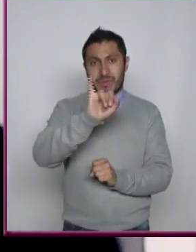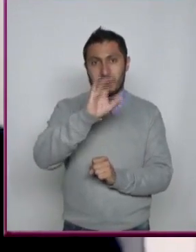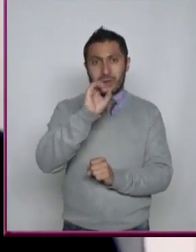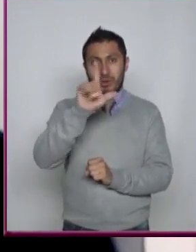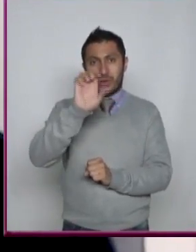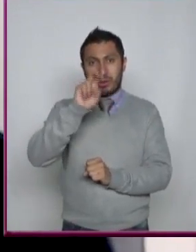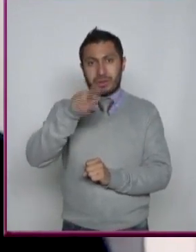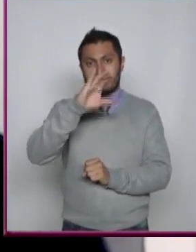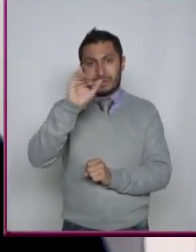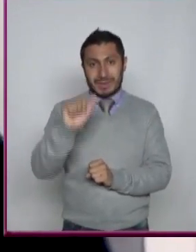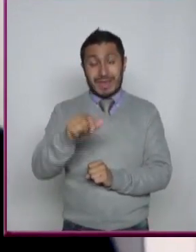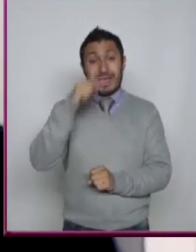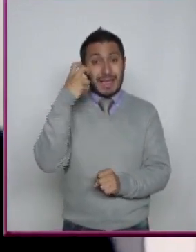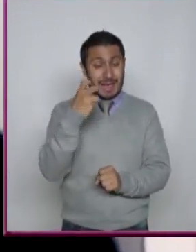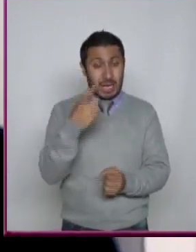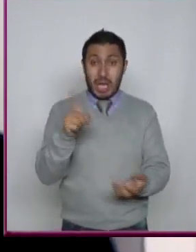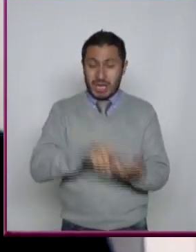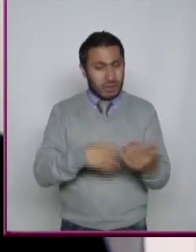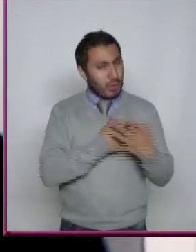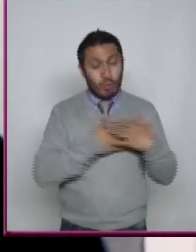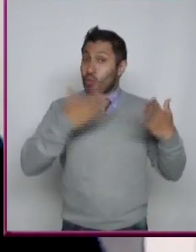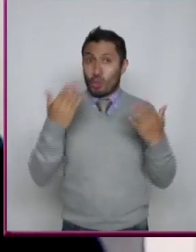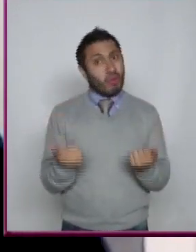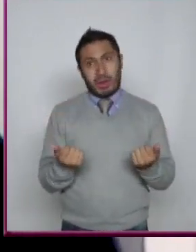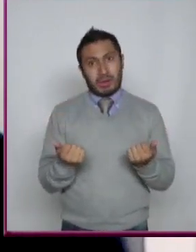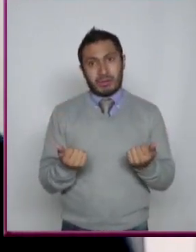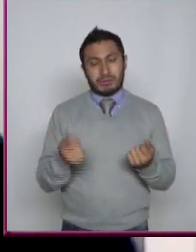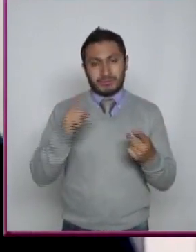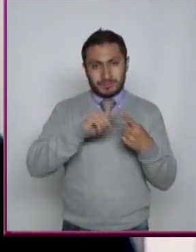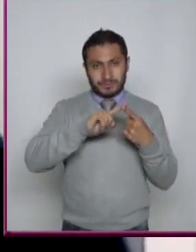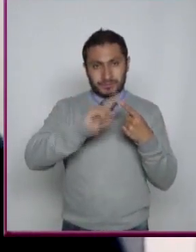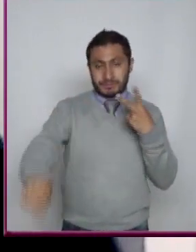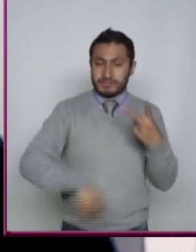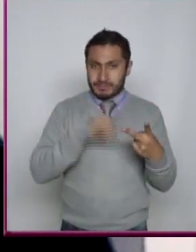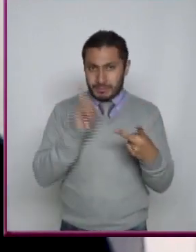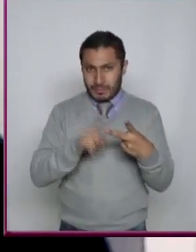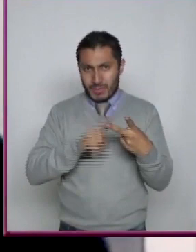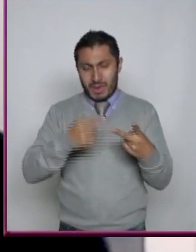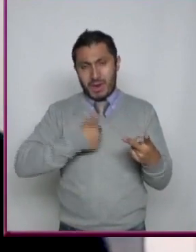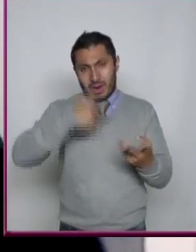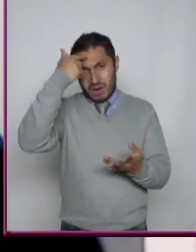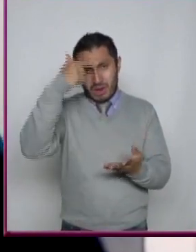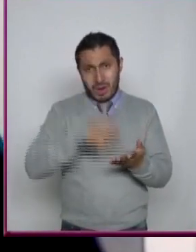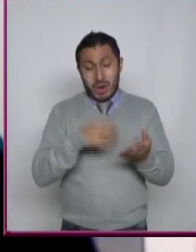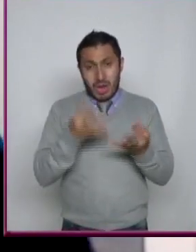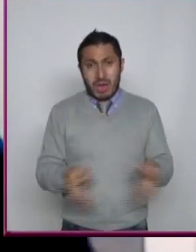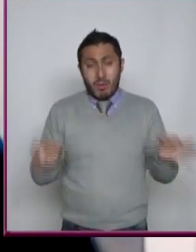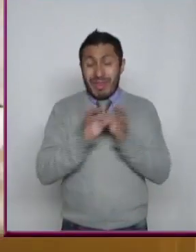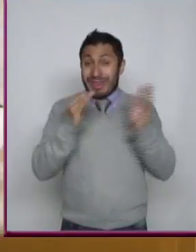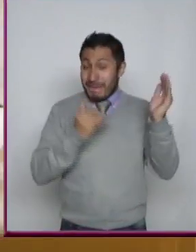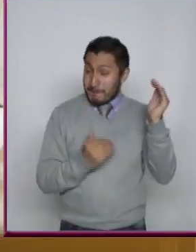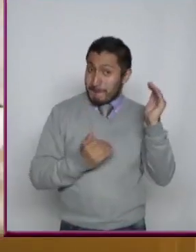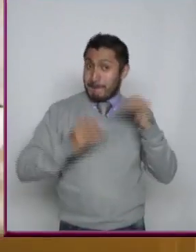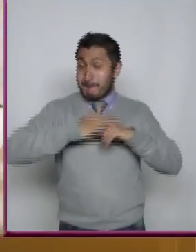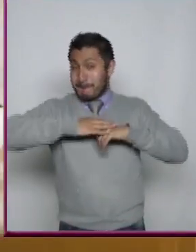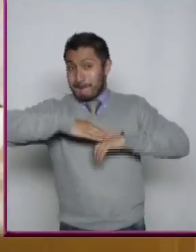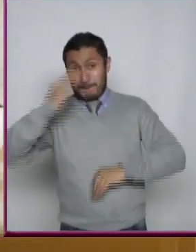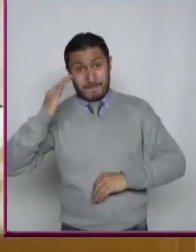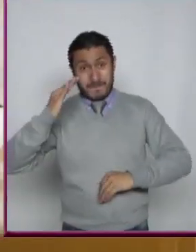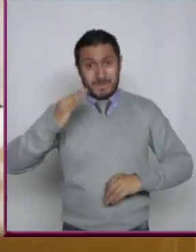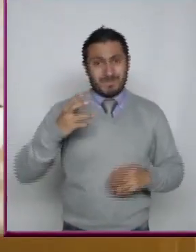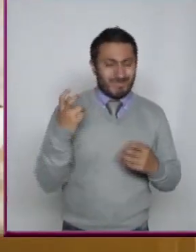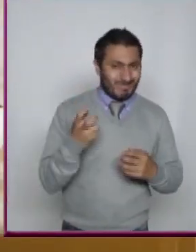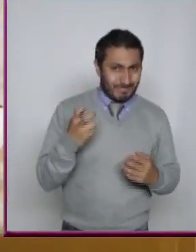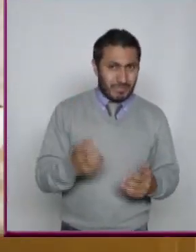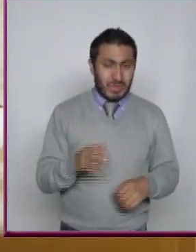no puede existir el amor. Y la segunda reflexión, creo que más importante que el enamoramiento, más importante